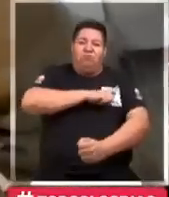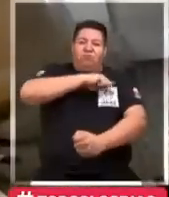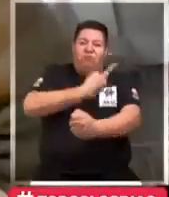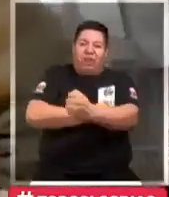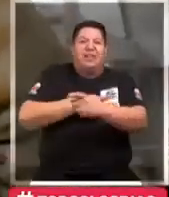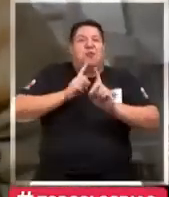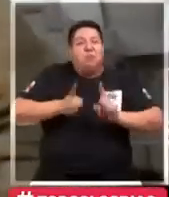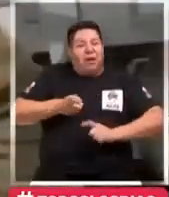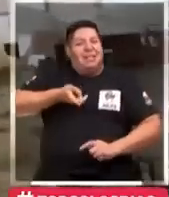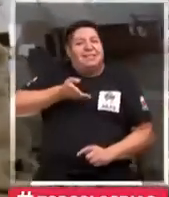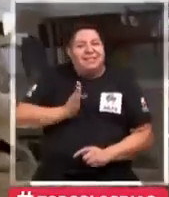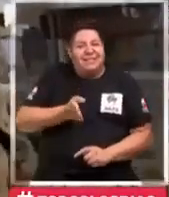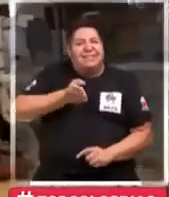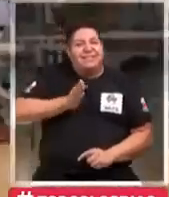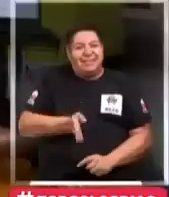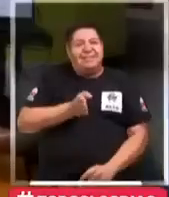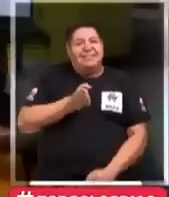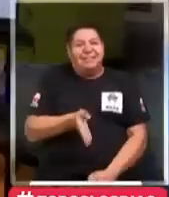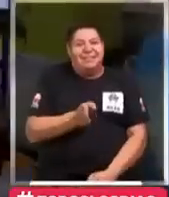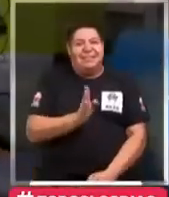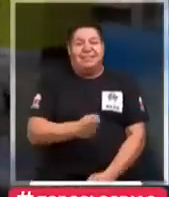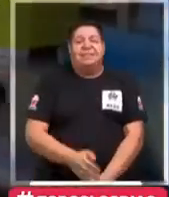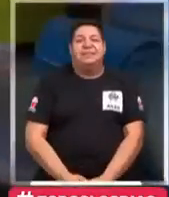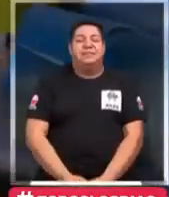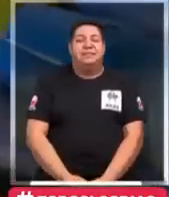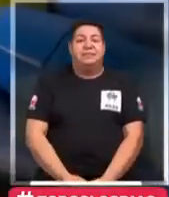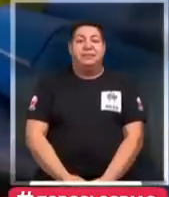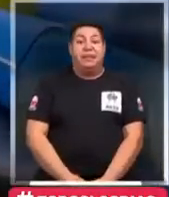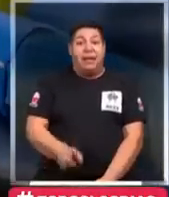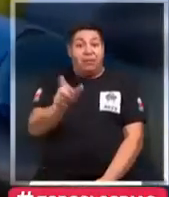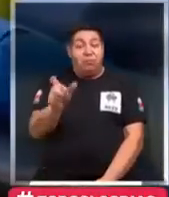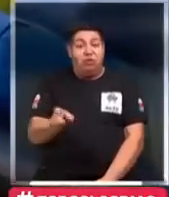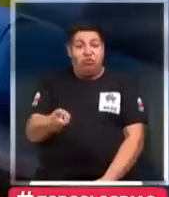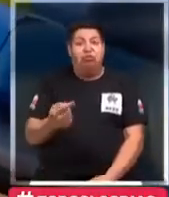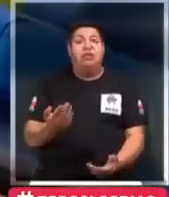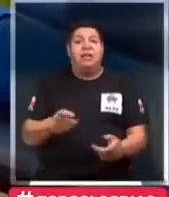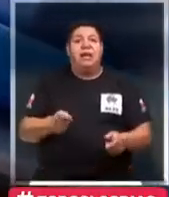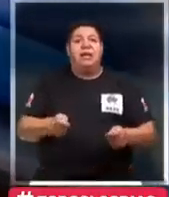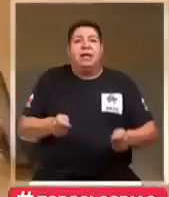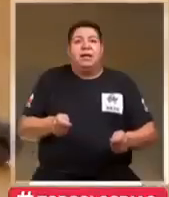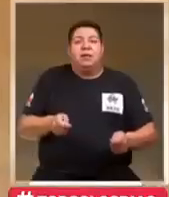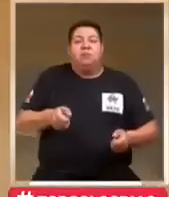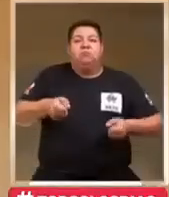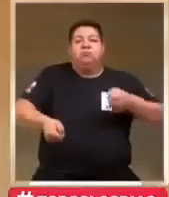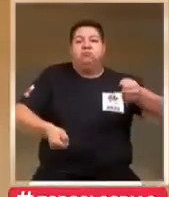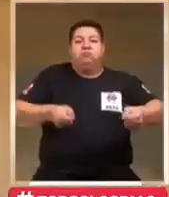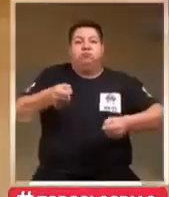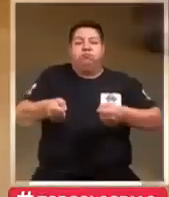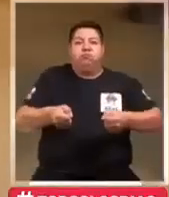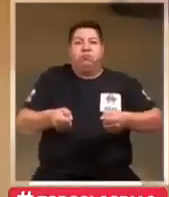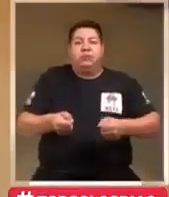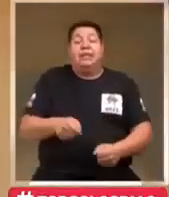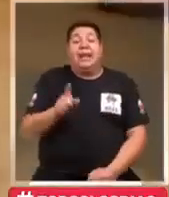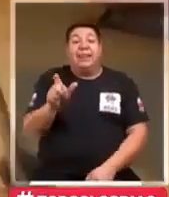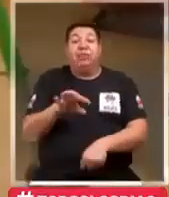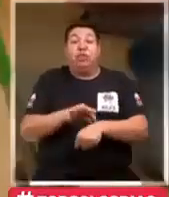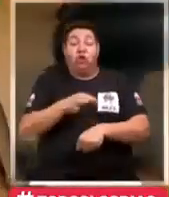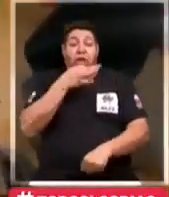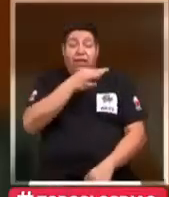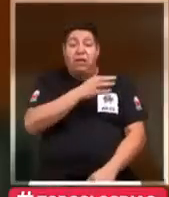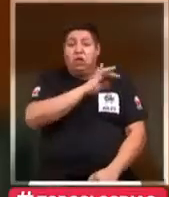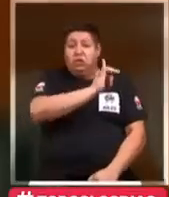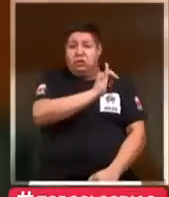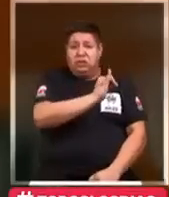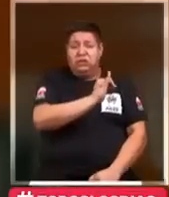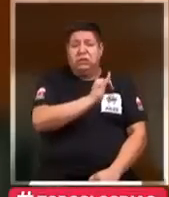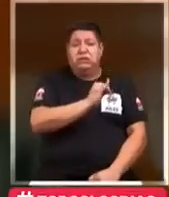seguir rehabilitando. Más rápido, ni más lento, tu velocidad. Ella quería usar bastones. Y la doctora le dijo a mí, vas a usar tus